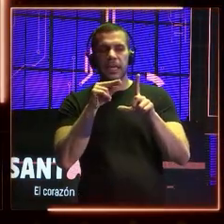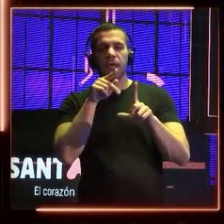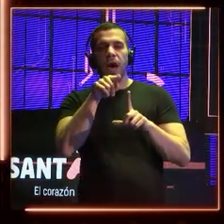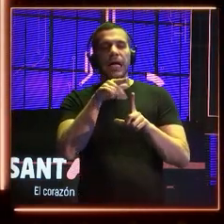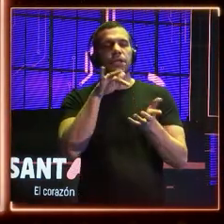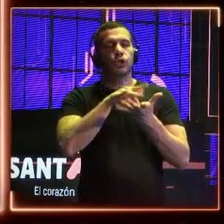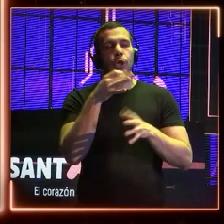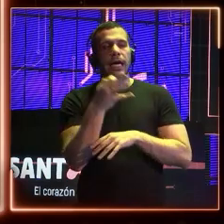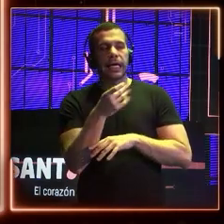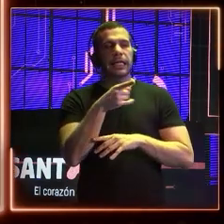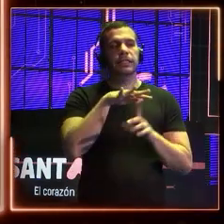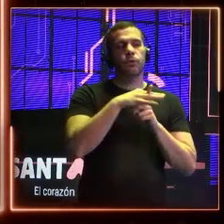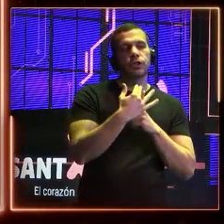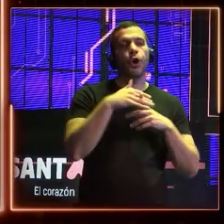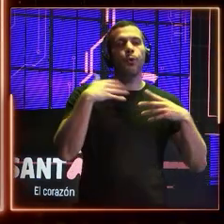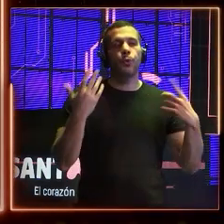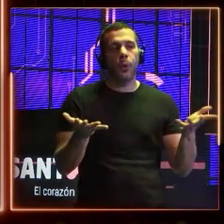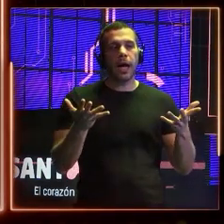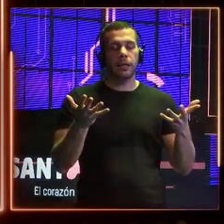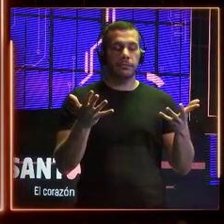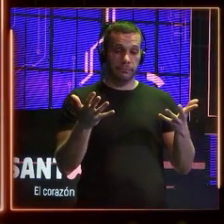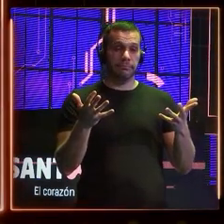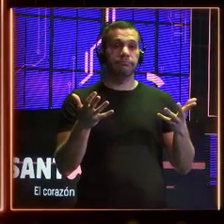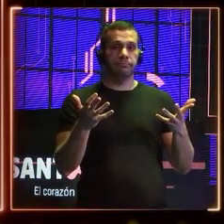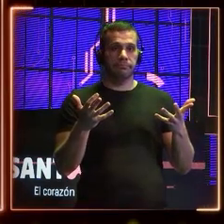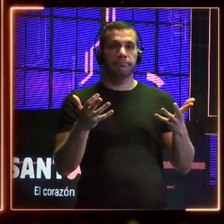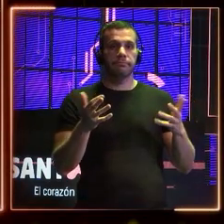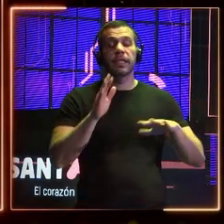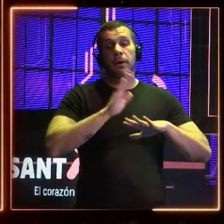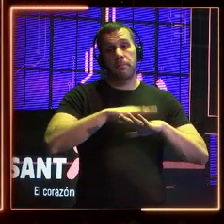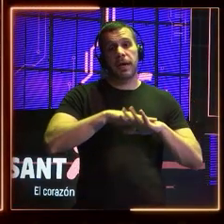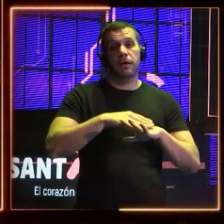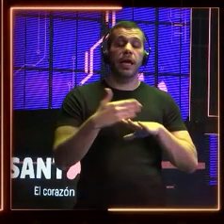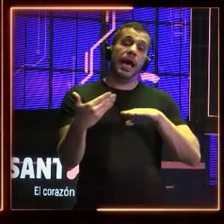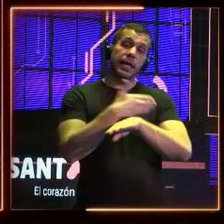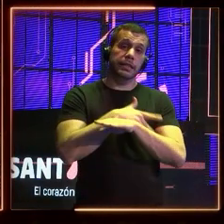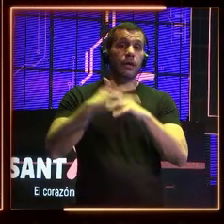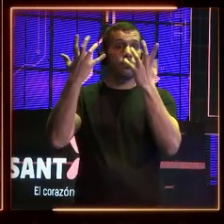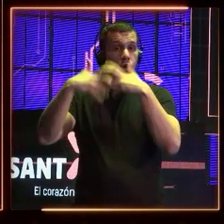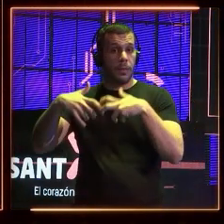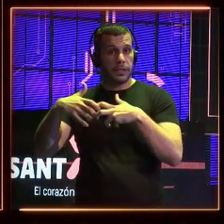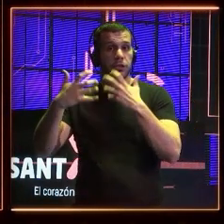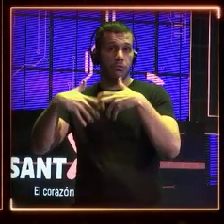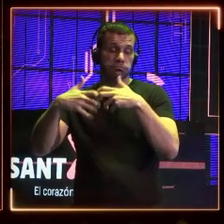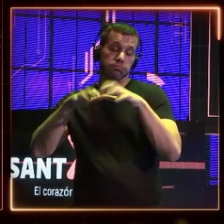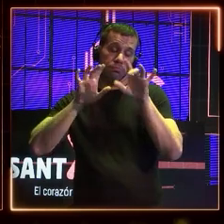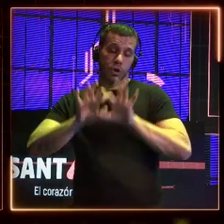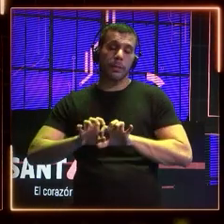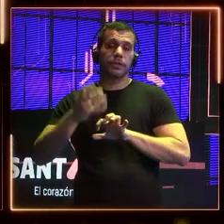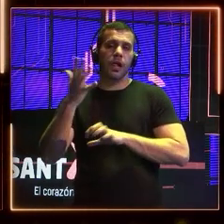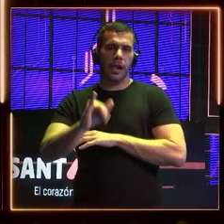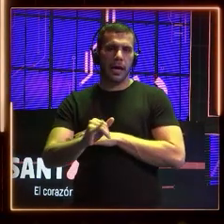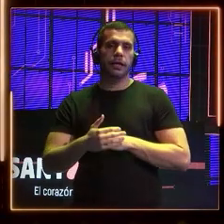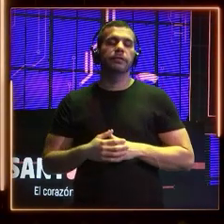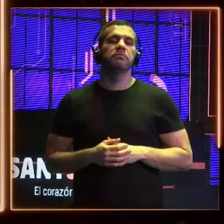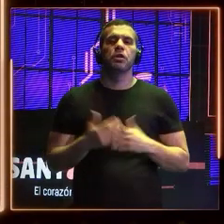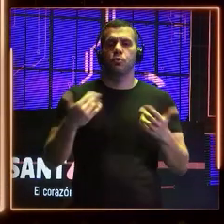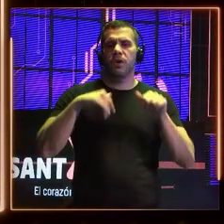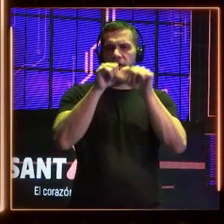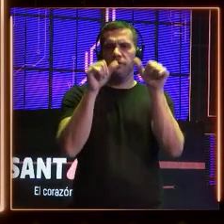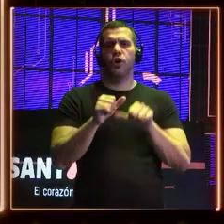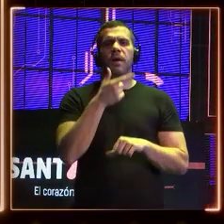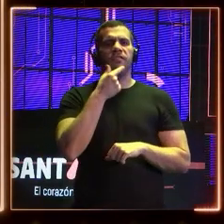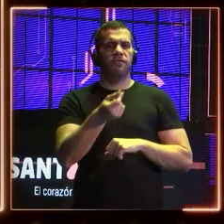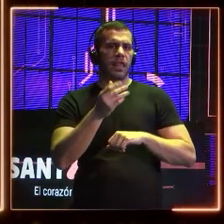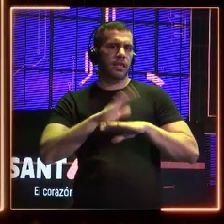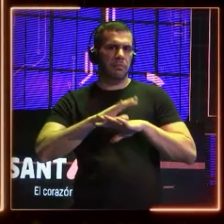determinado tipo de situación cuando le sometes a ese tipo de entrenamientos Y además lo hemos hecho de una forma que va a ser sencillo consumirlo lo hemos